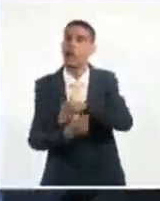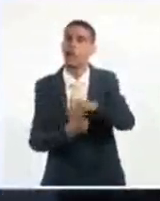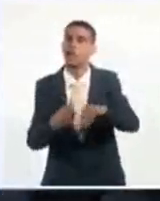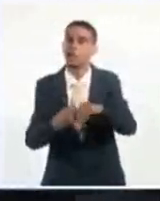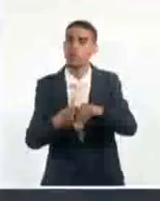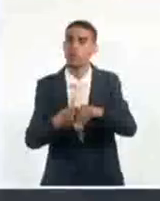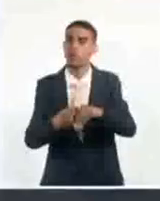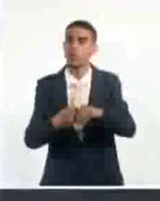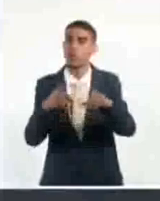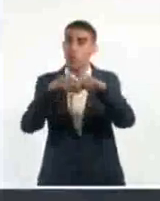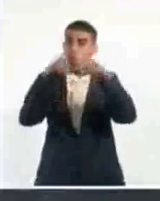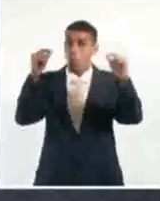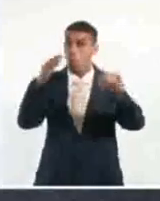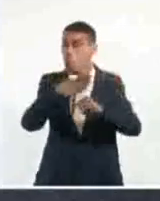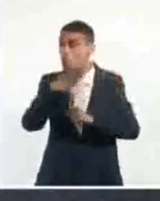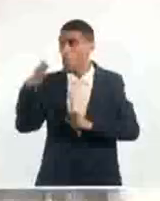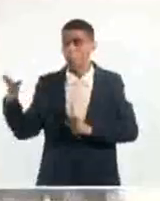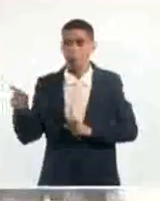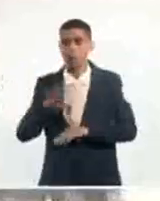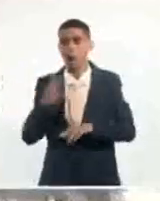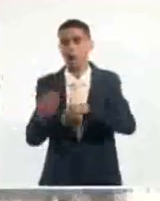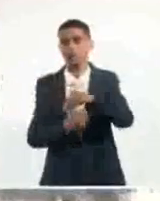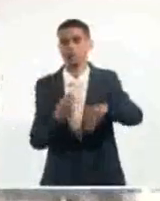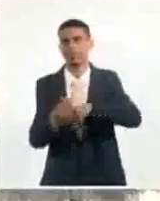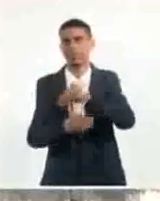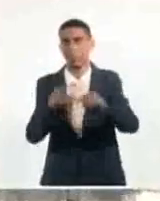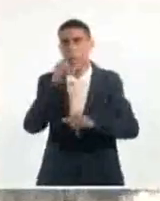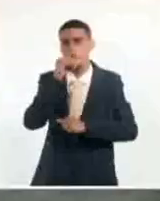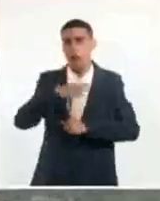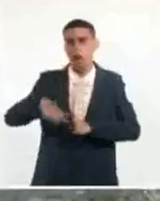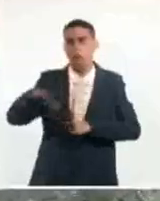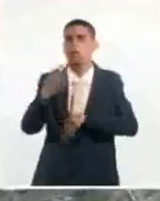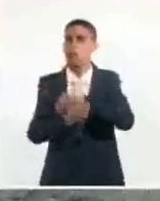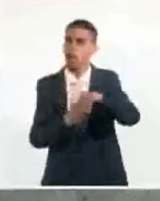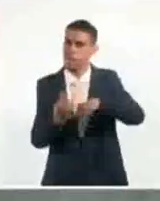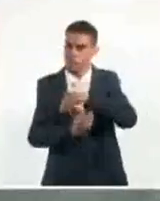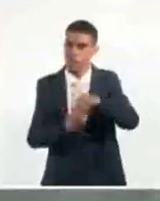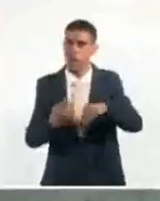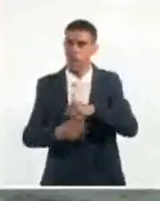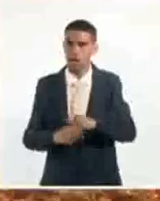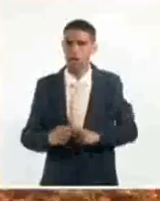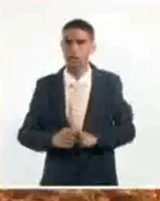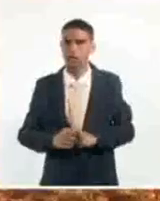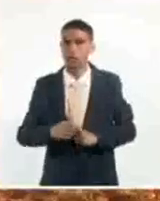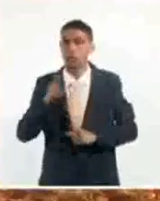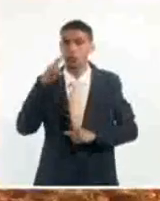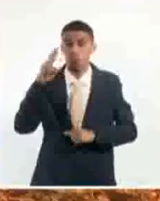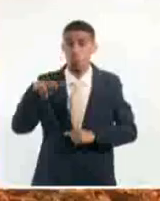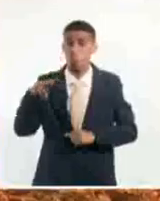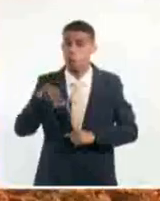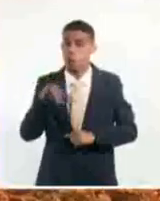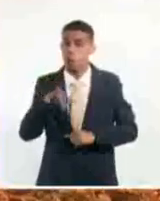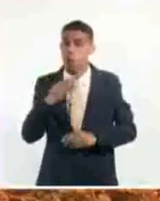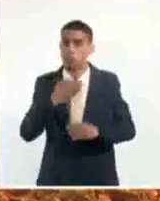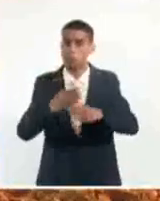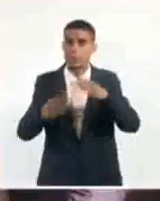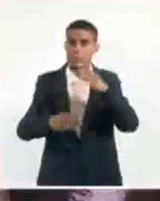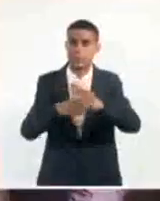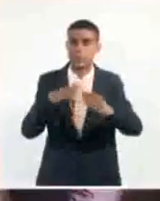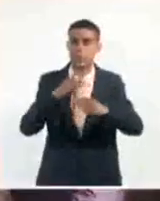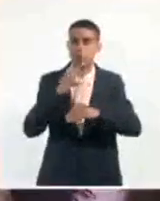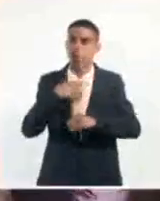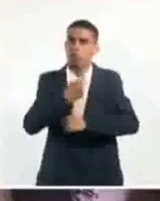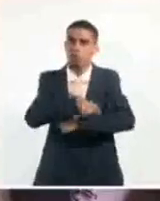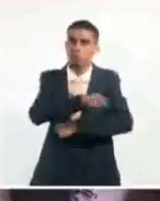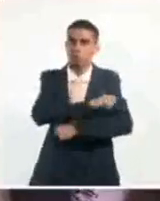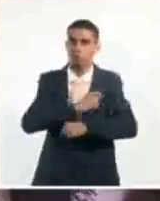todo el país. La transformación de los barrios va más allá de la solución de los problemas materiales y busca llegar a la espiritualidad de los pobladores,